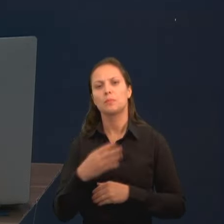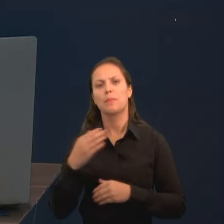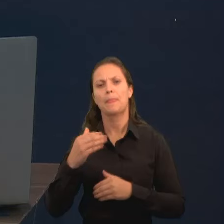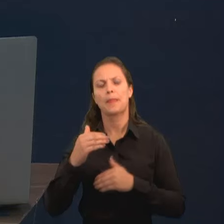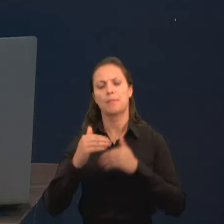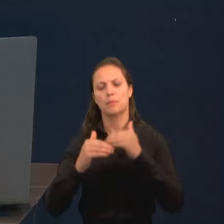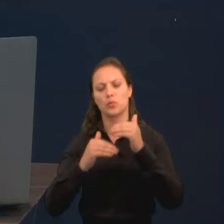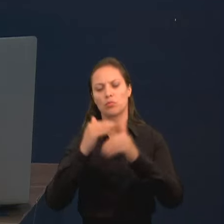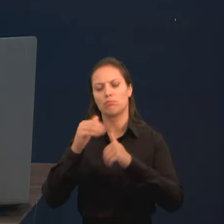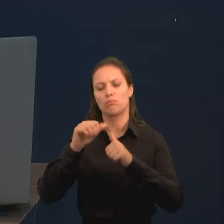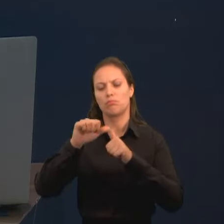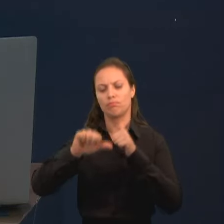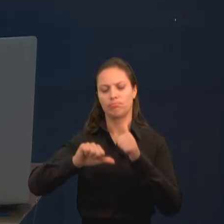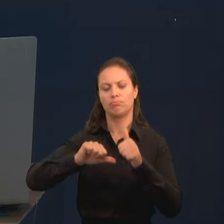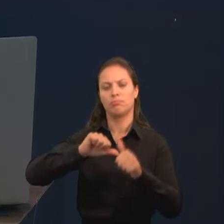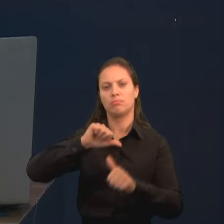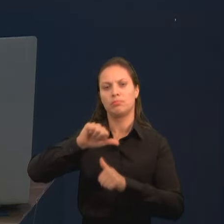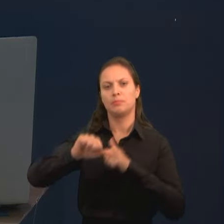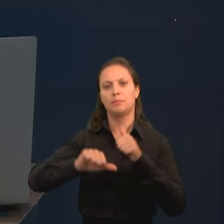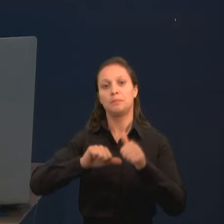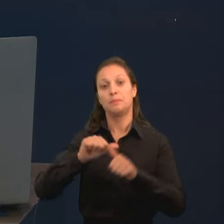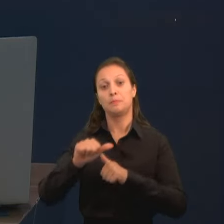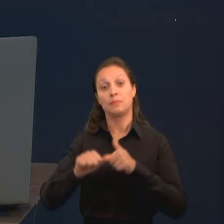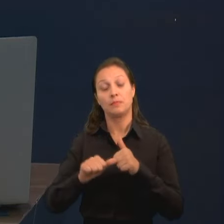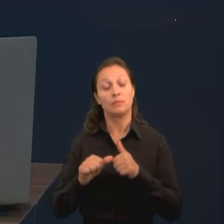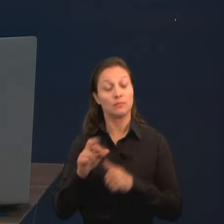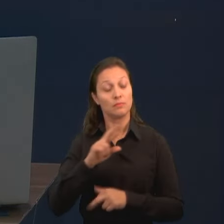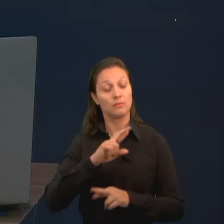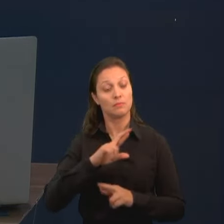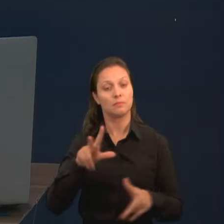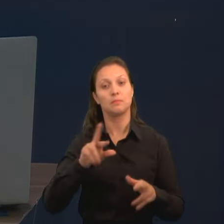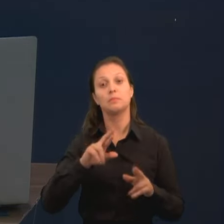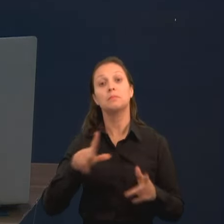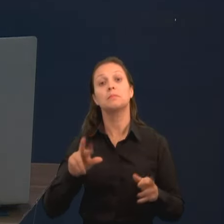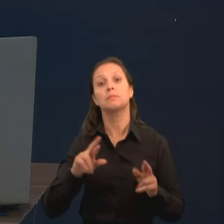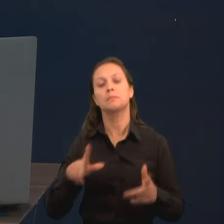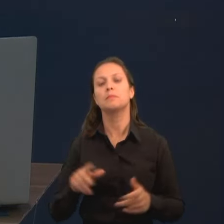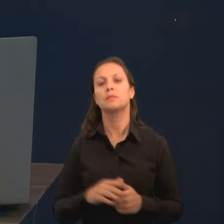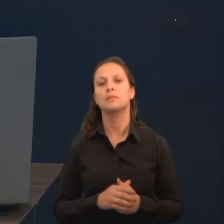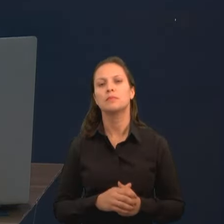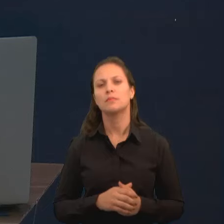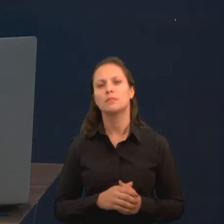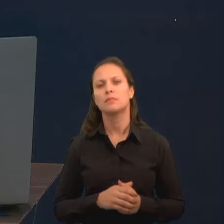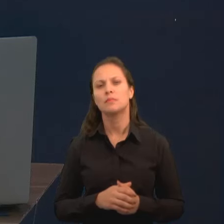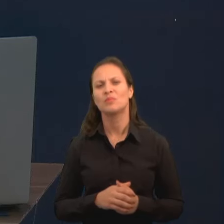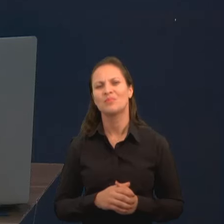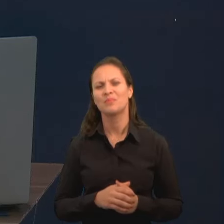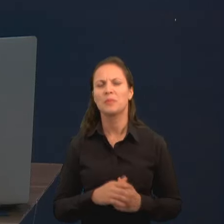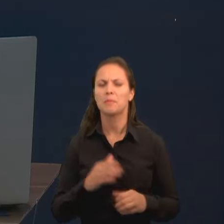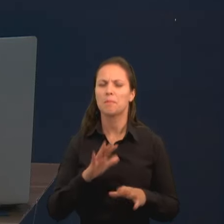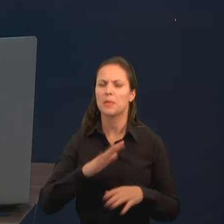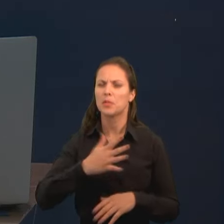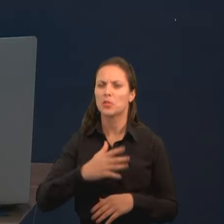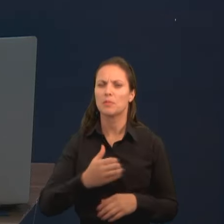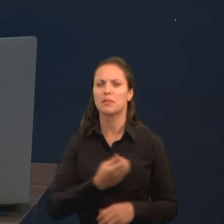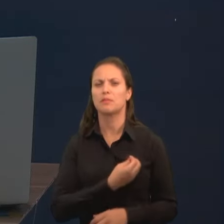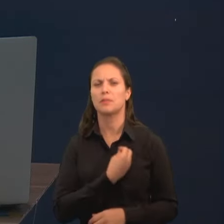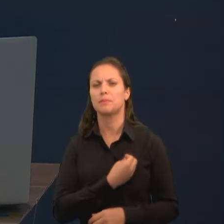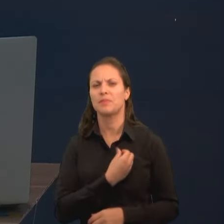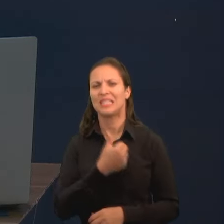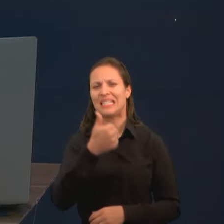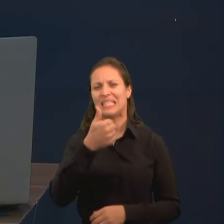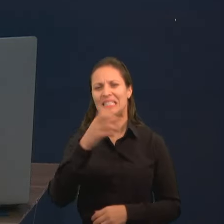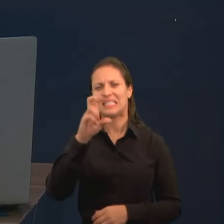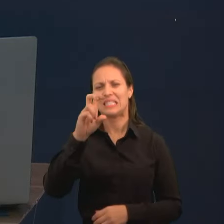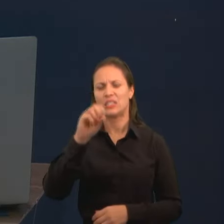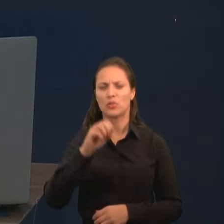surge, estos procesos se transforman en una forma muy proeminente, muy importante. Vemos desde